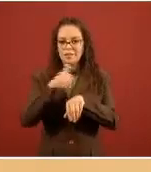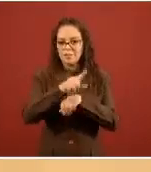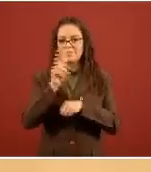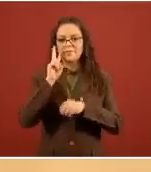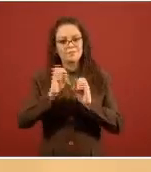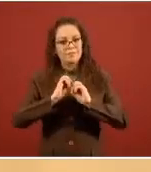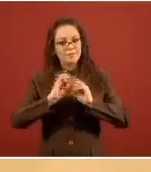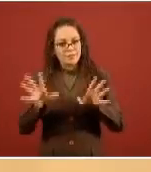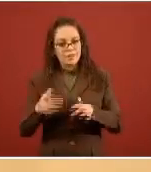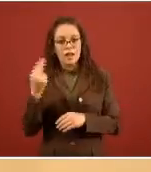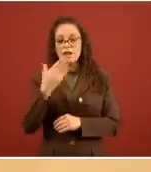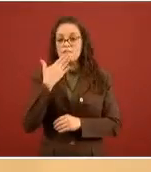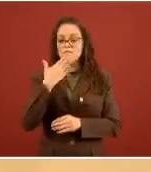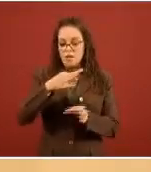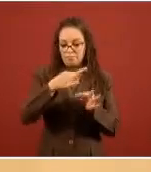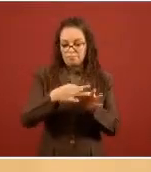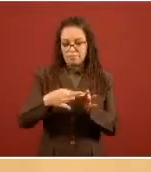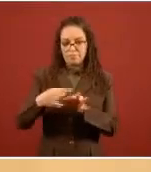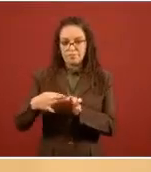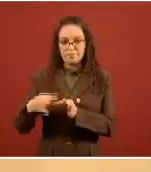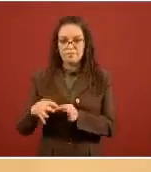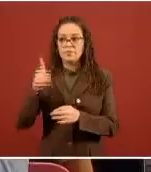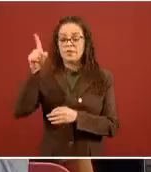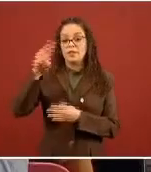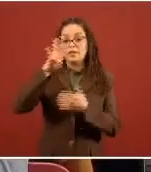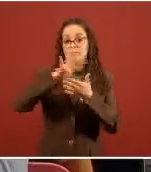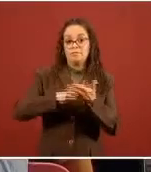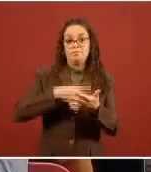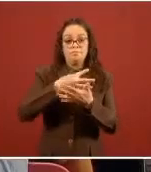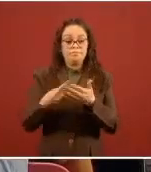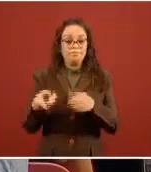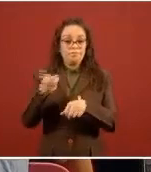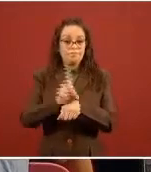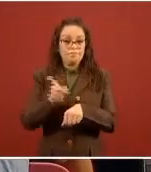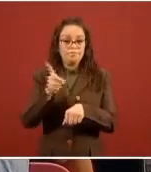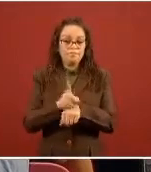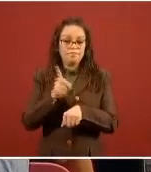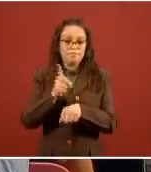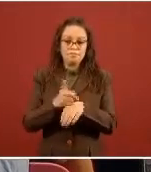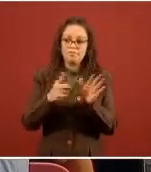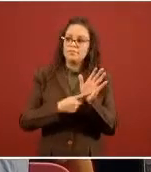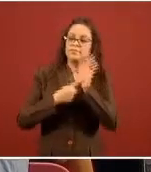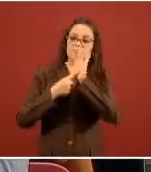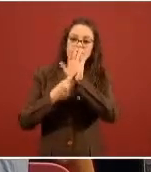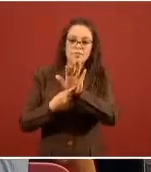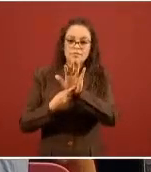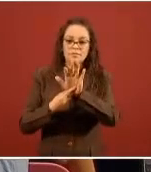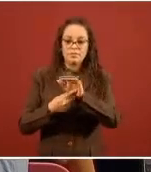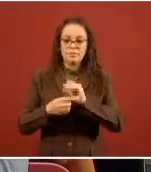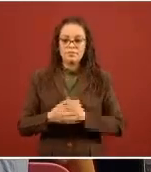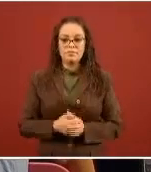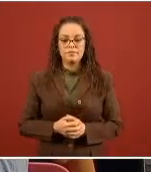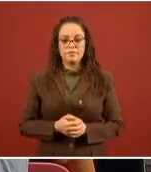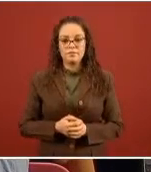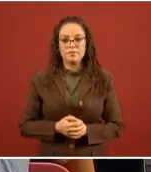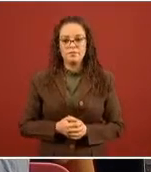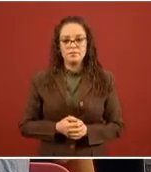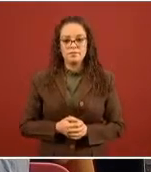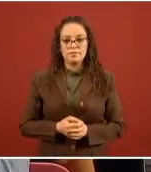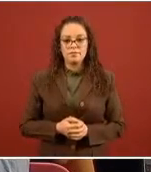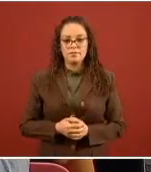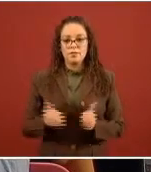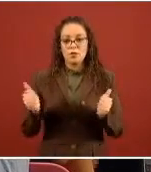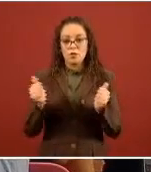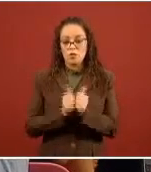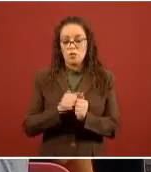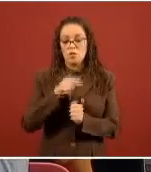muy puntuales que las gráficas que nosotros ofrecemos todos los días y la distribución que hacemos todos los días es en base a la